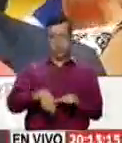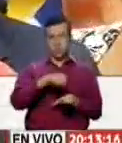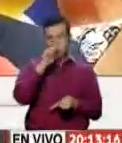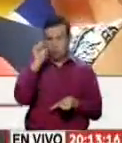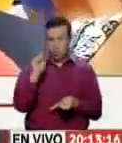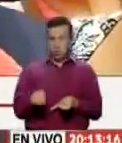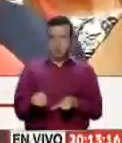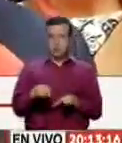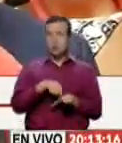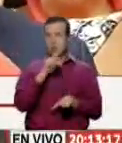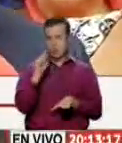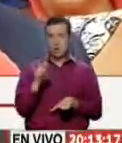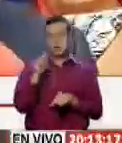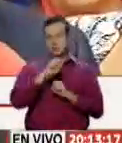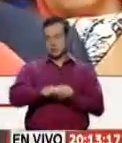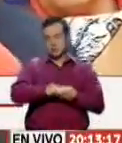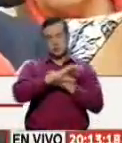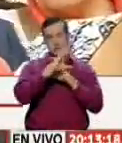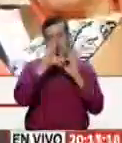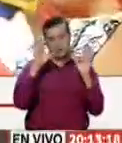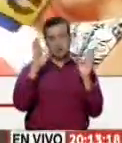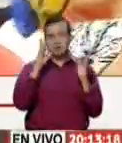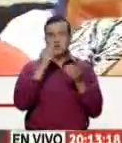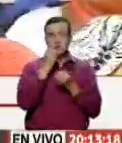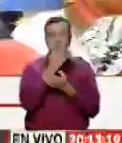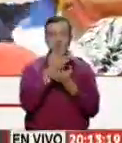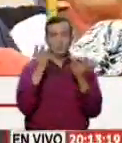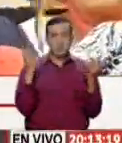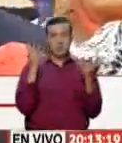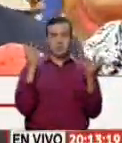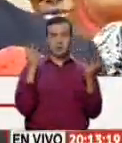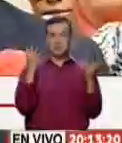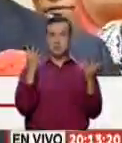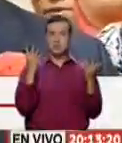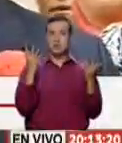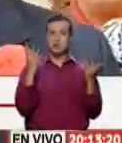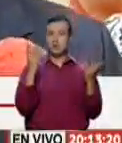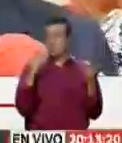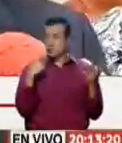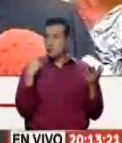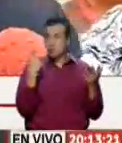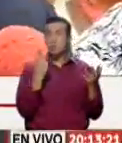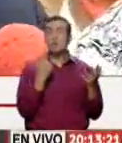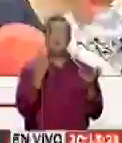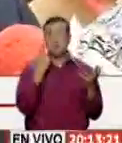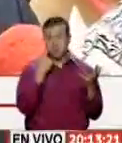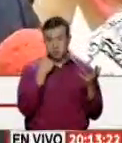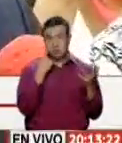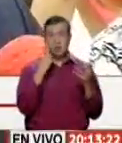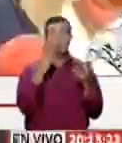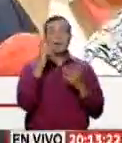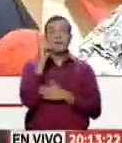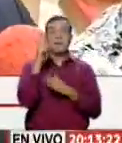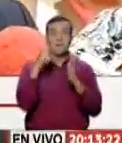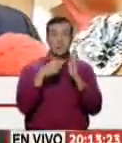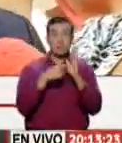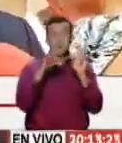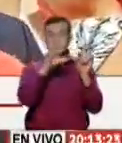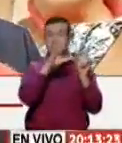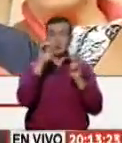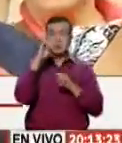de manera clara, ha señalado que nuestra pretensión, esto es la defensa de 1.700